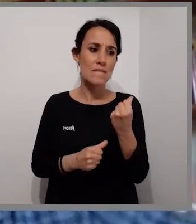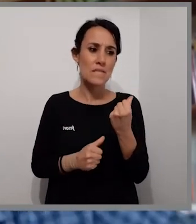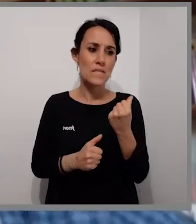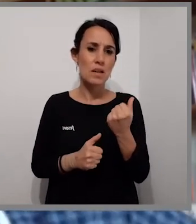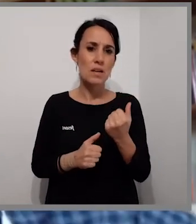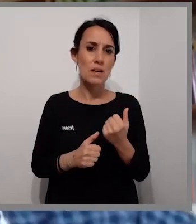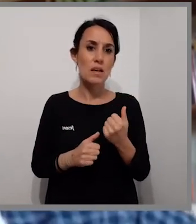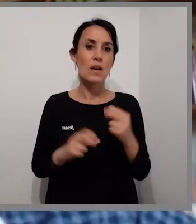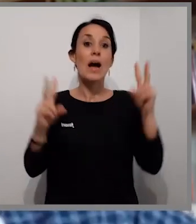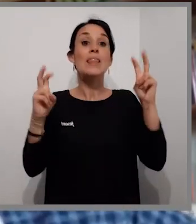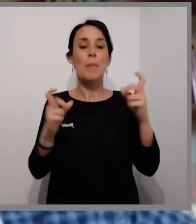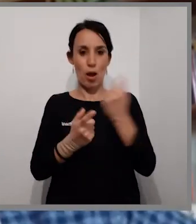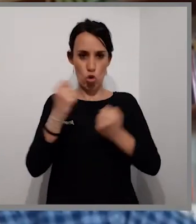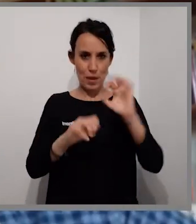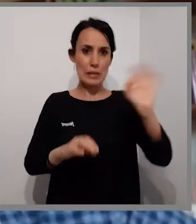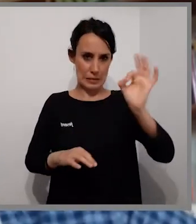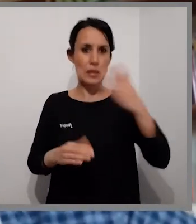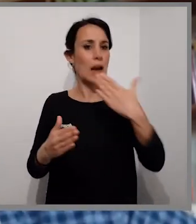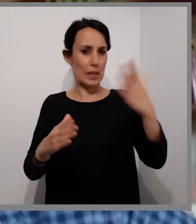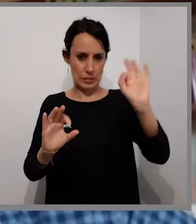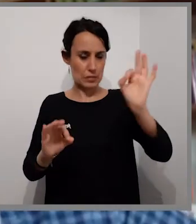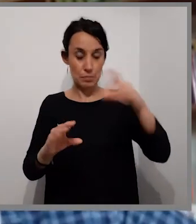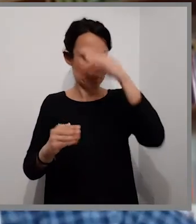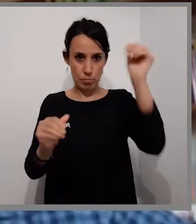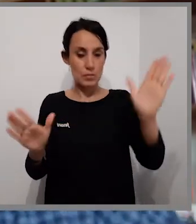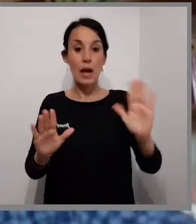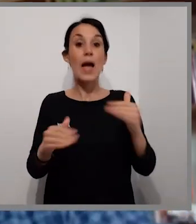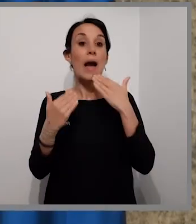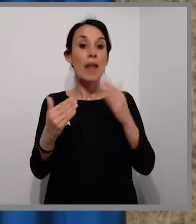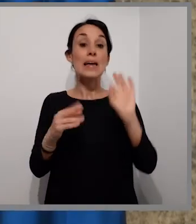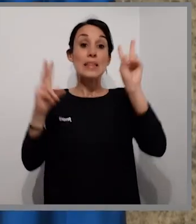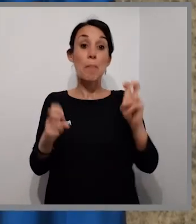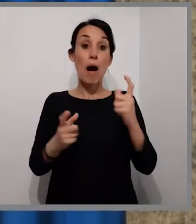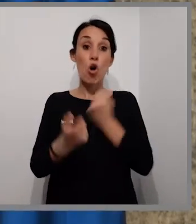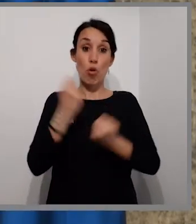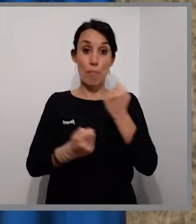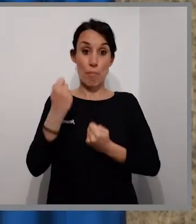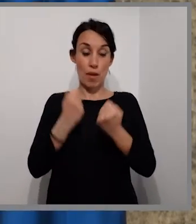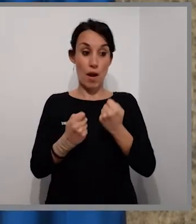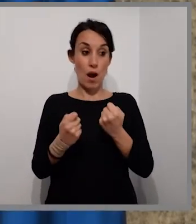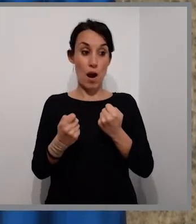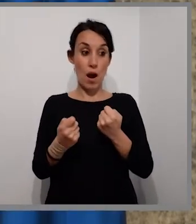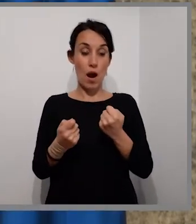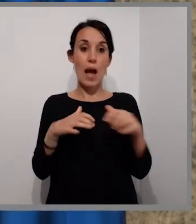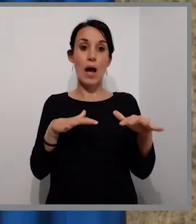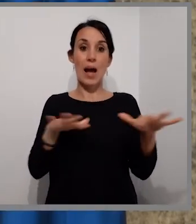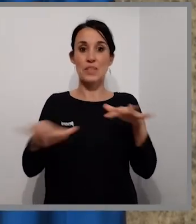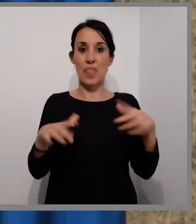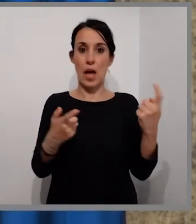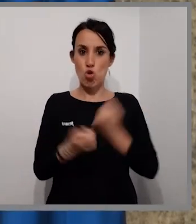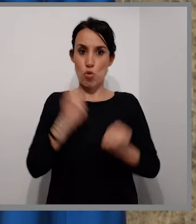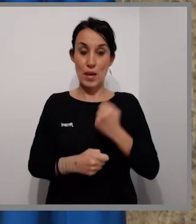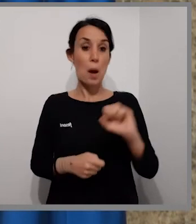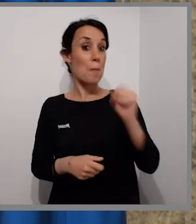la...? El tema del confinamiento económico. Ah, sí, perdón, sí, perdón, gracias, ya, no, es que no recuerdo. Respecto a la cuestión de la